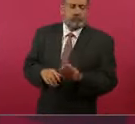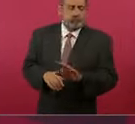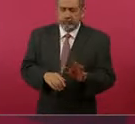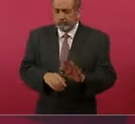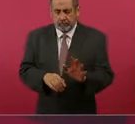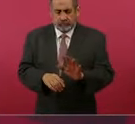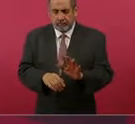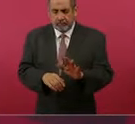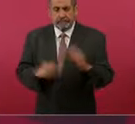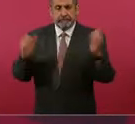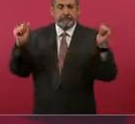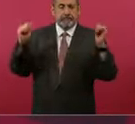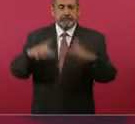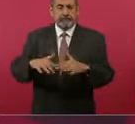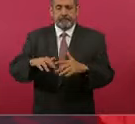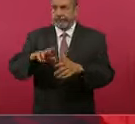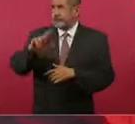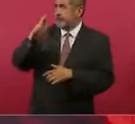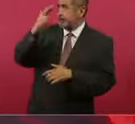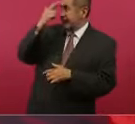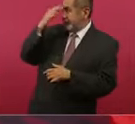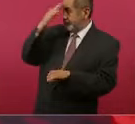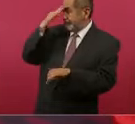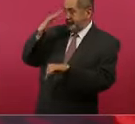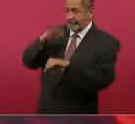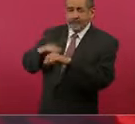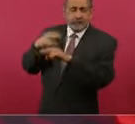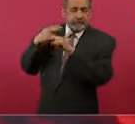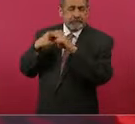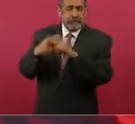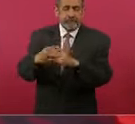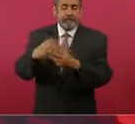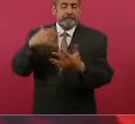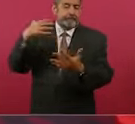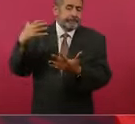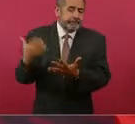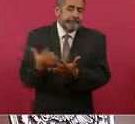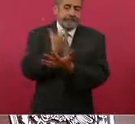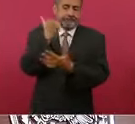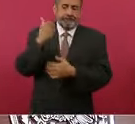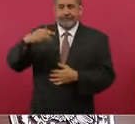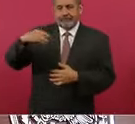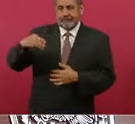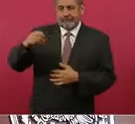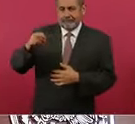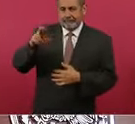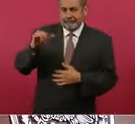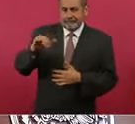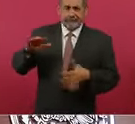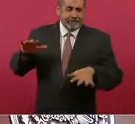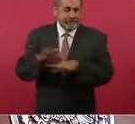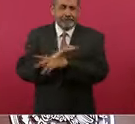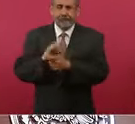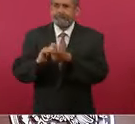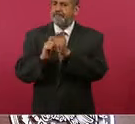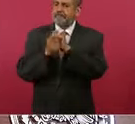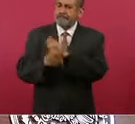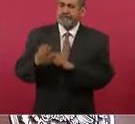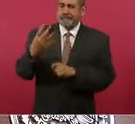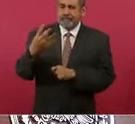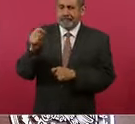conmemorar el triunfo de la transformación de México, que es la historia de este